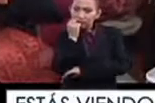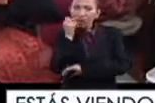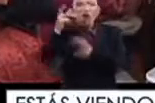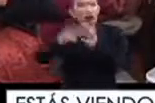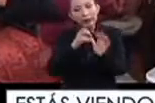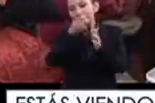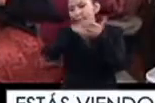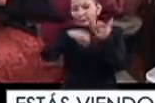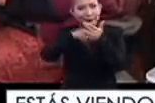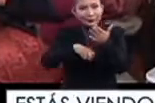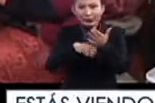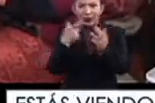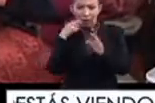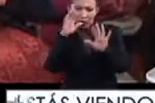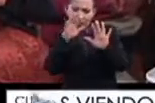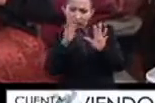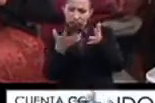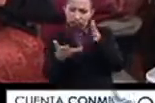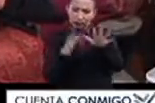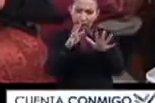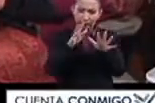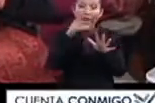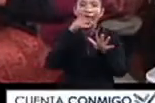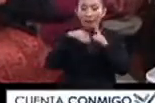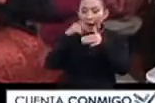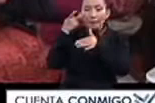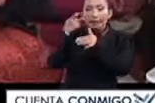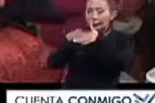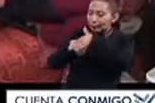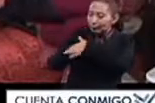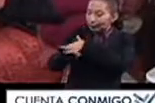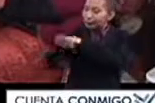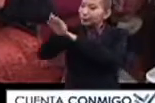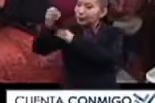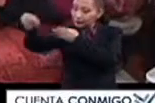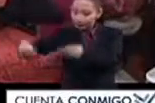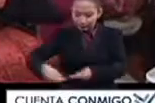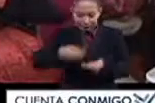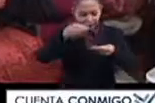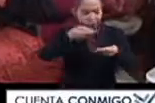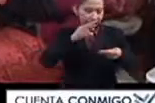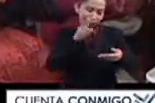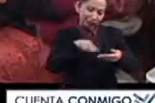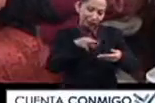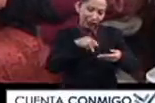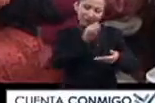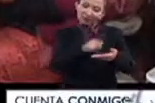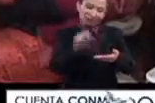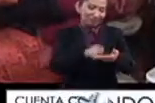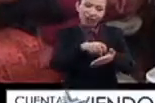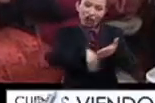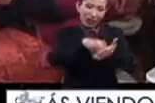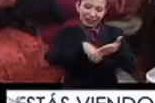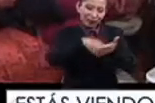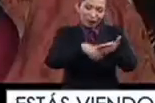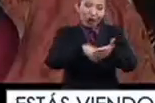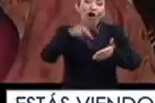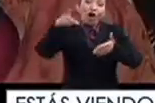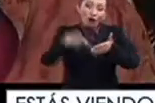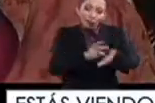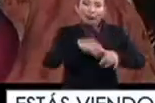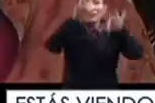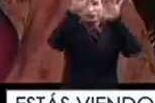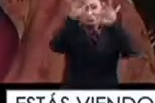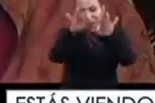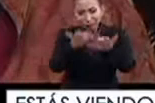siento que algo ya está más o menos logrado, lo imprimo, lo corrijo en papel, lo vuelvo a escribir. Por ejemplo, el libro este que te digo,